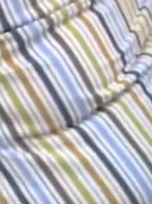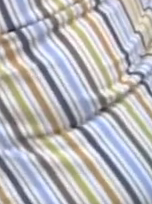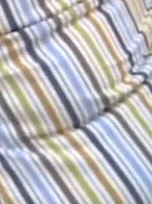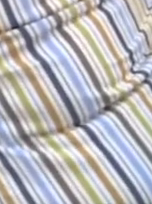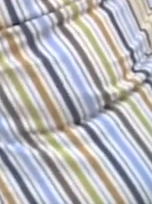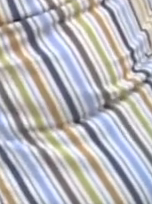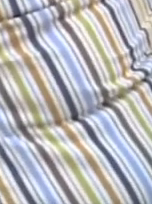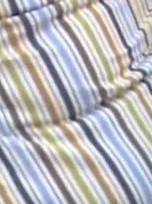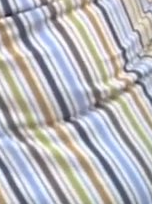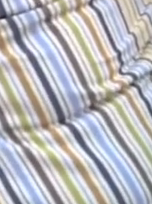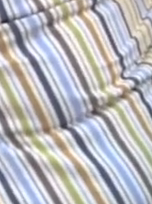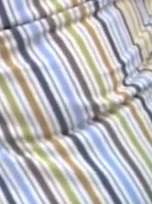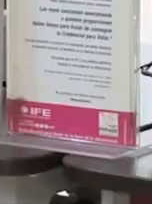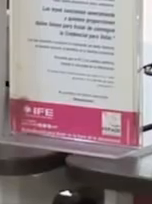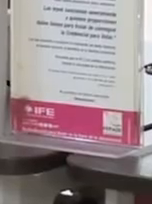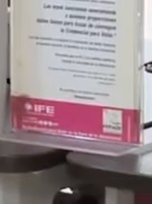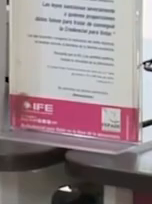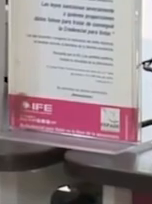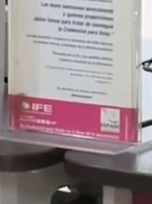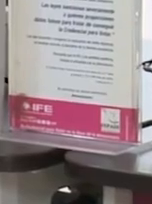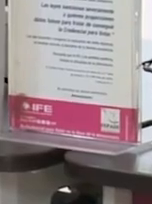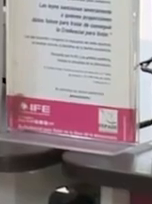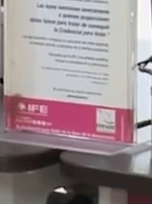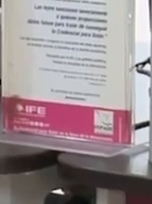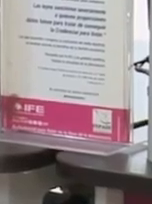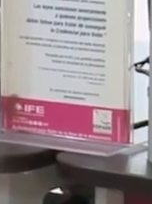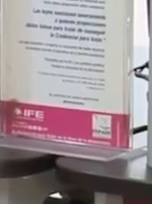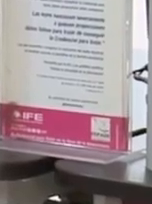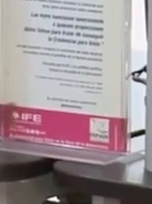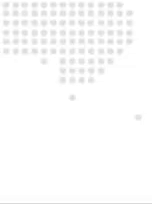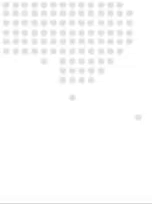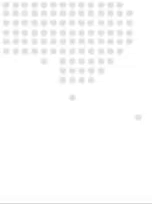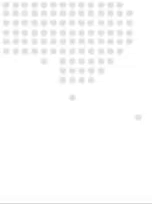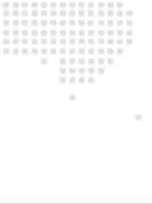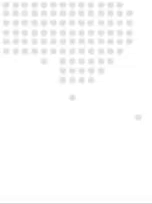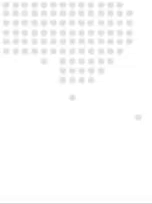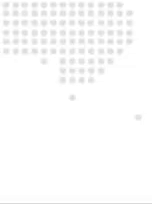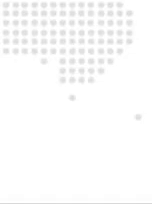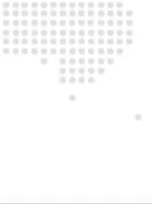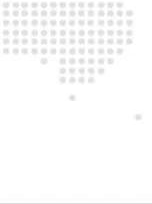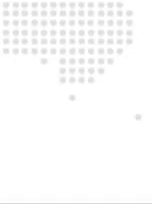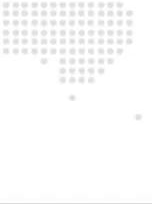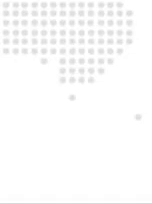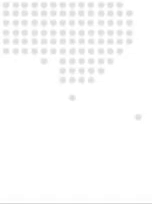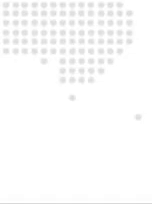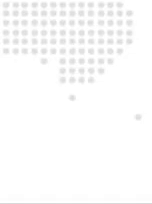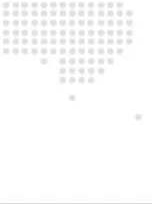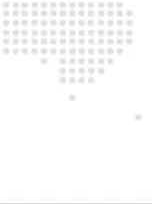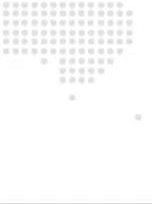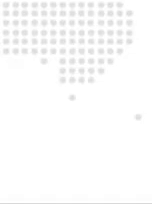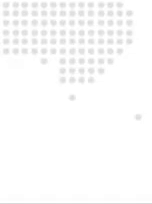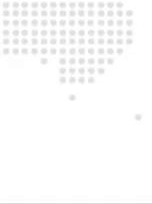y garantizar condiciones para el buen curso de la elección intermedia a